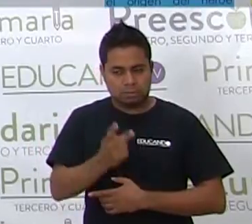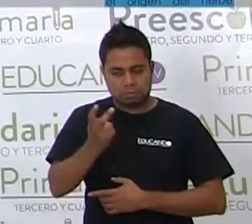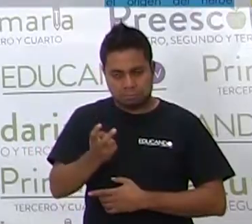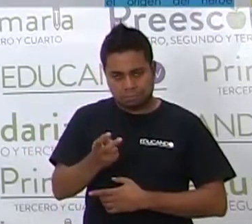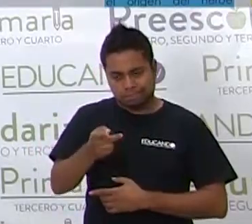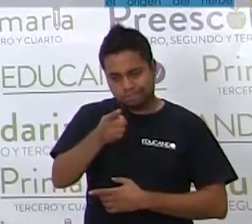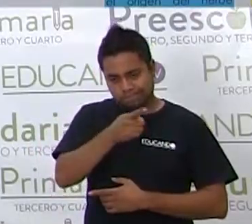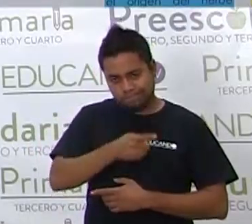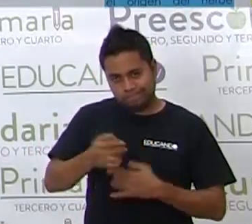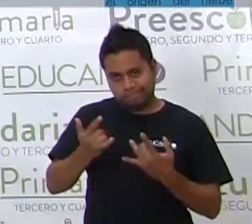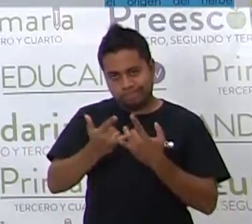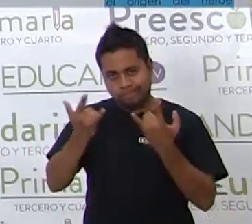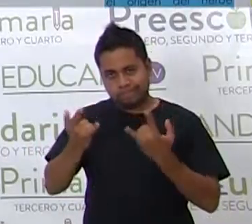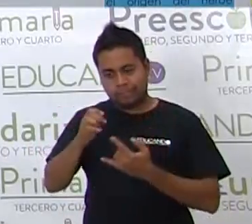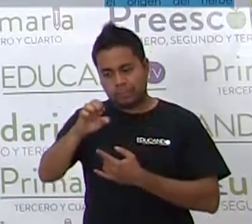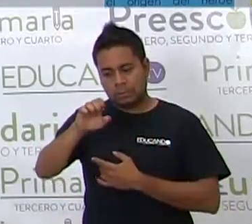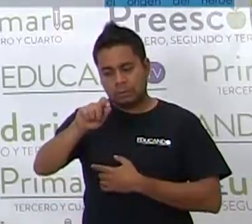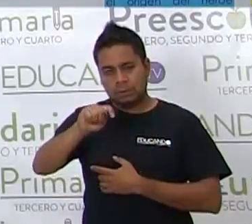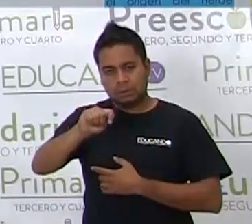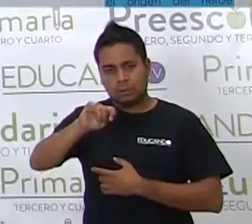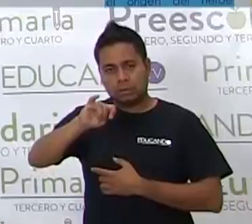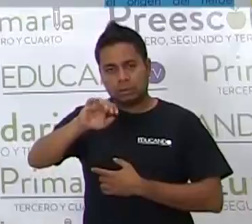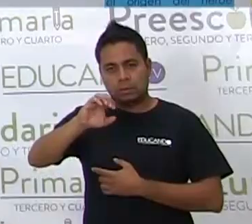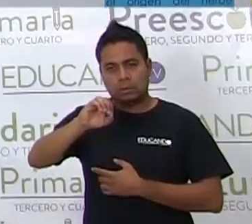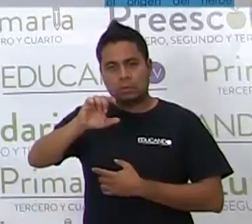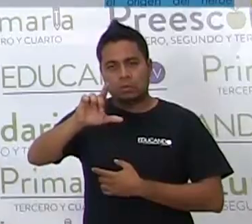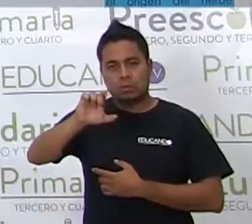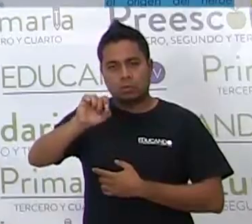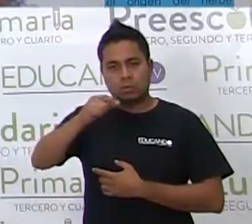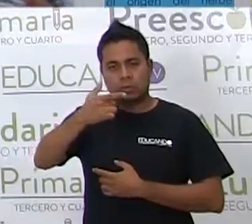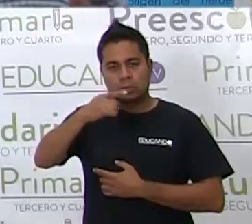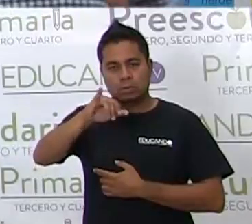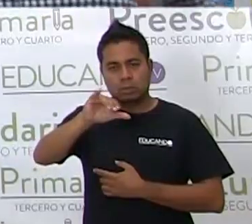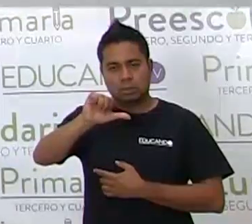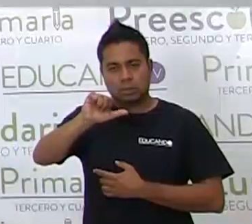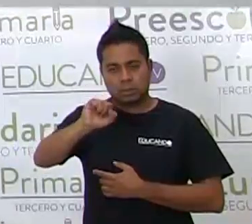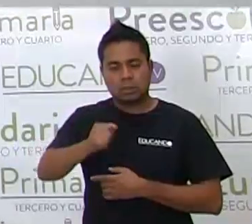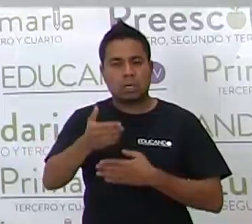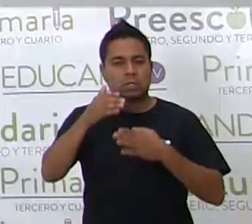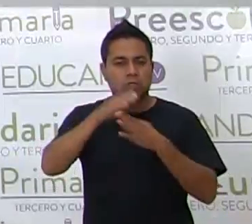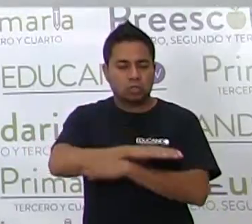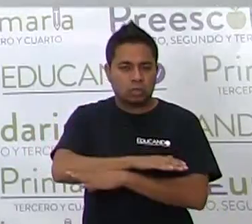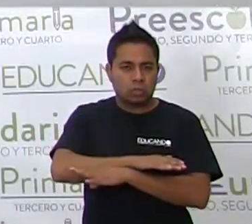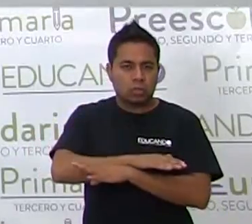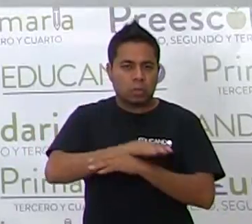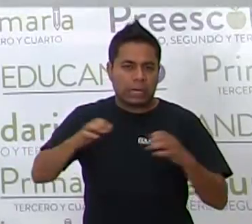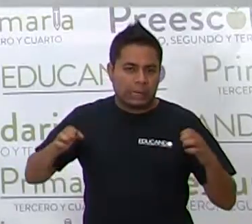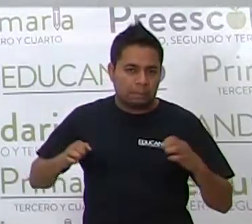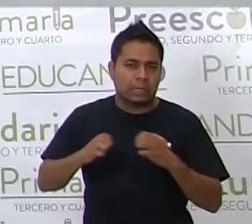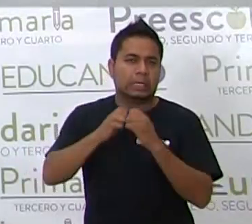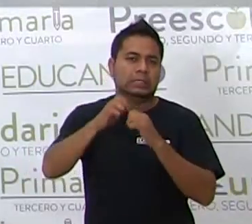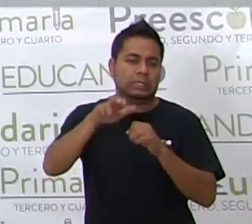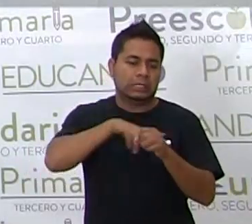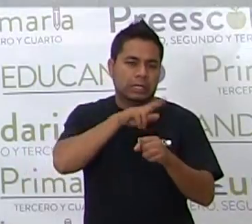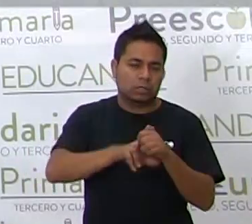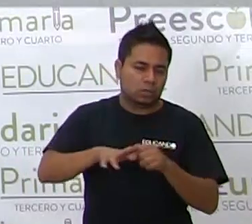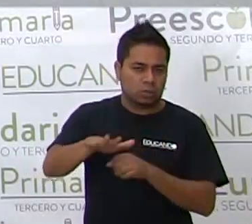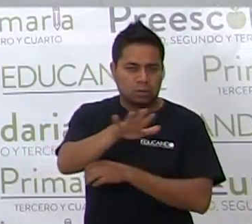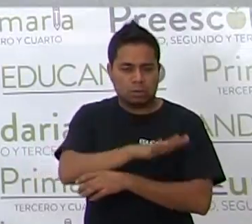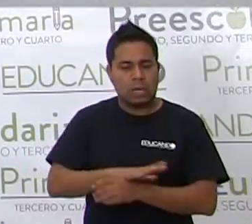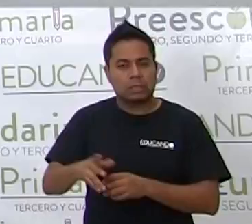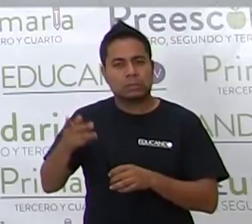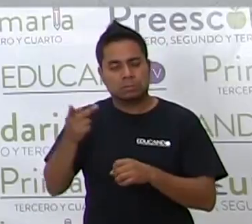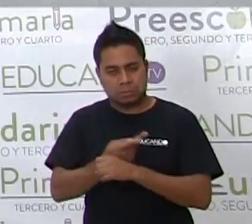hablar sobre lo que son los fenómenos naturales. ¿A qué me refiero con los fenómenos naturales?